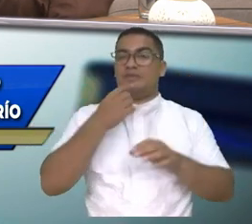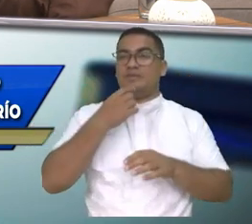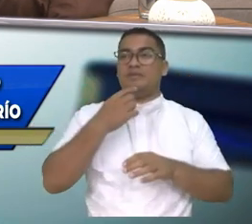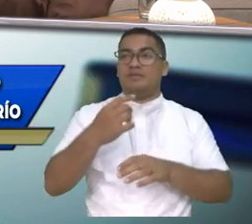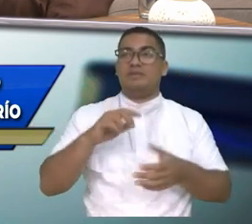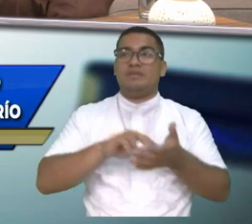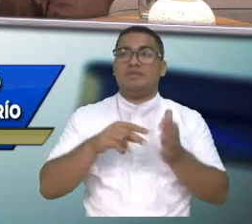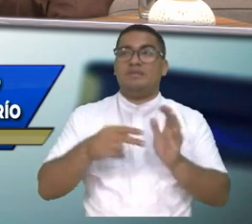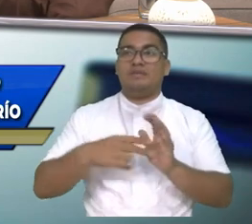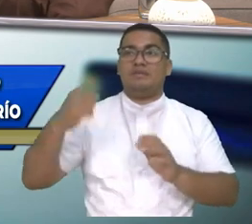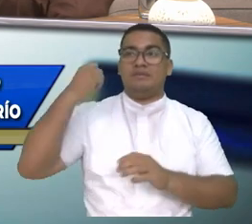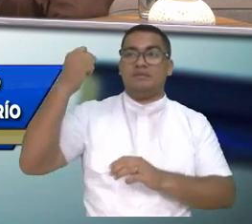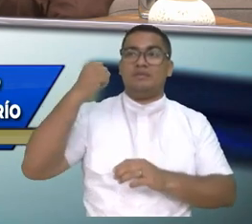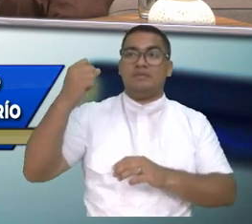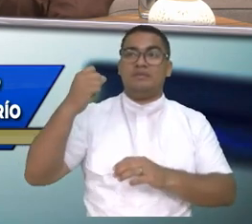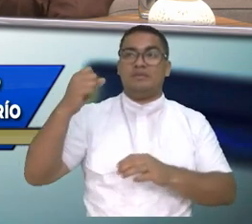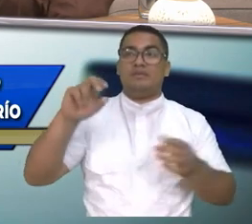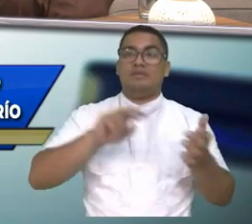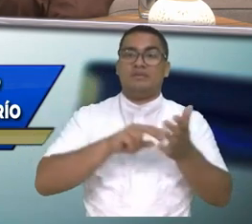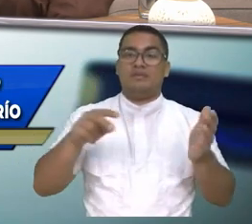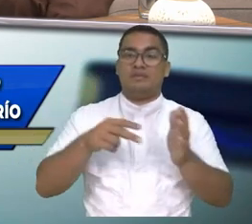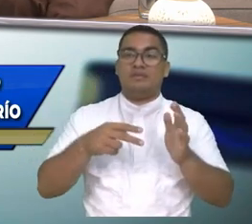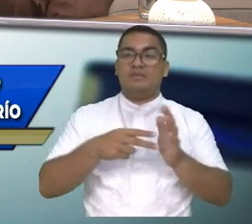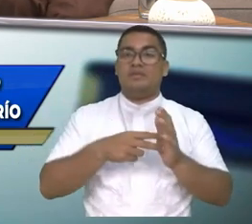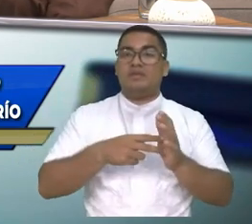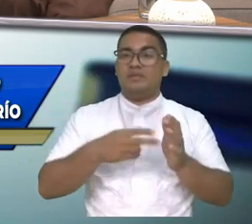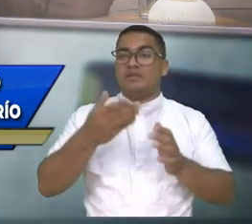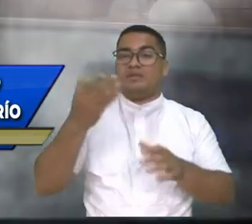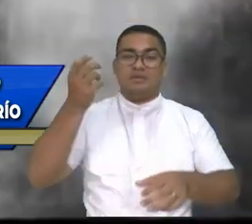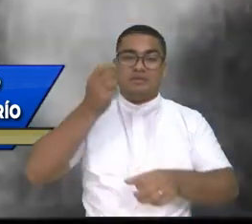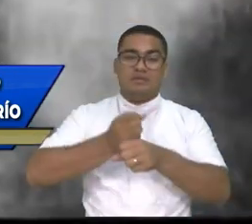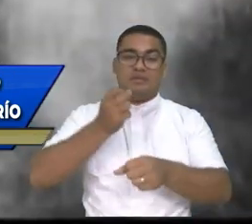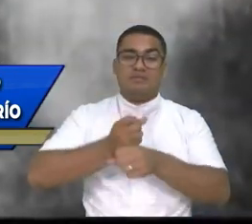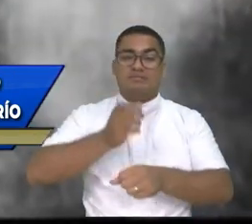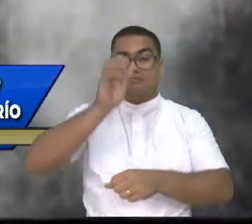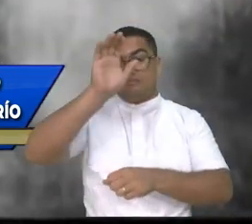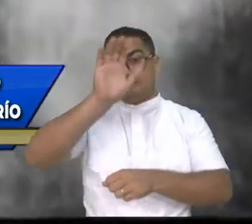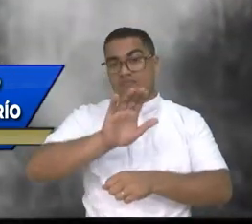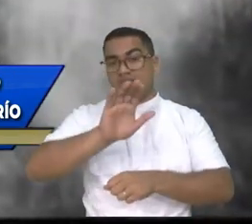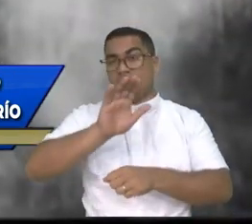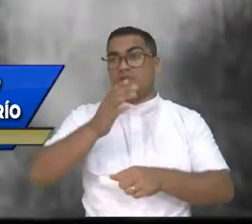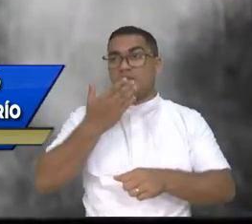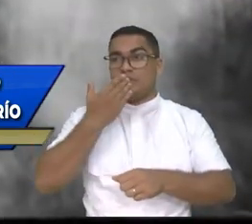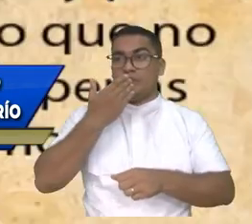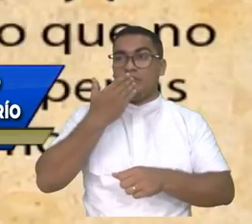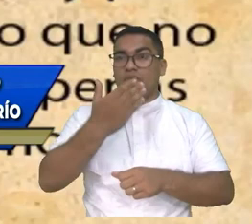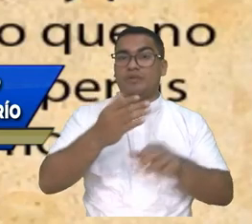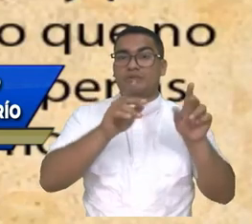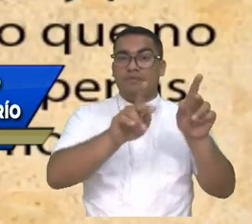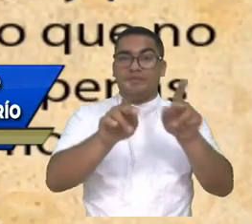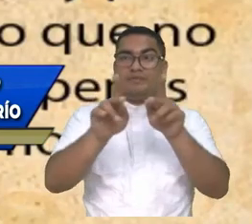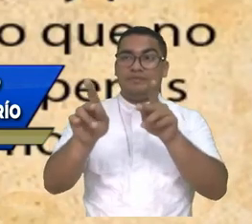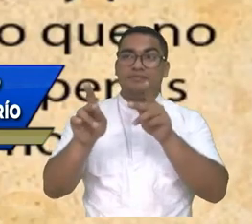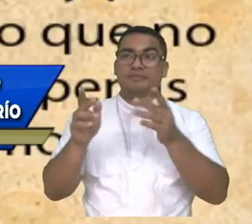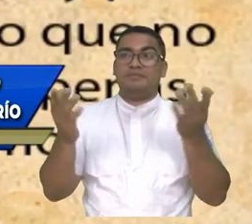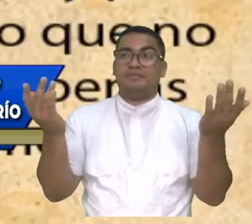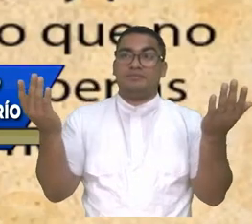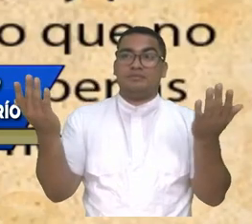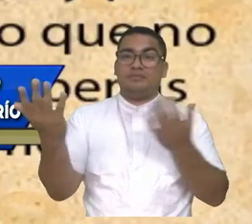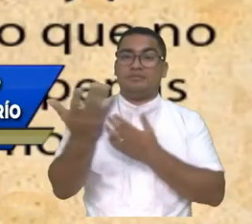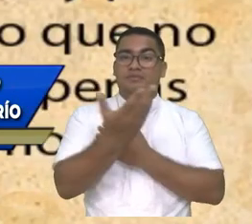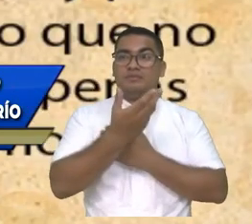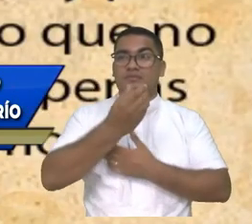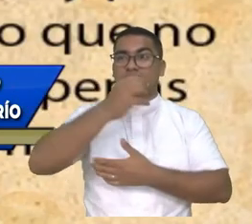el triunfo y el bendito trabajo en beneficio de sus conciudadanos de toda